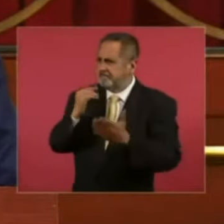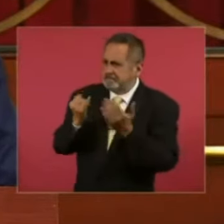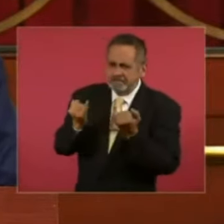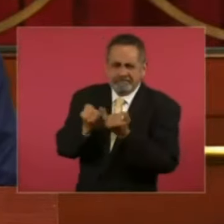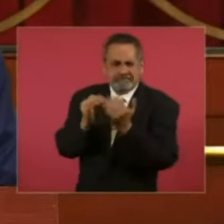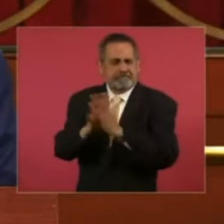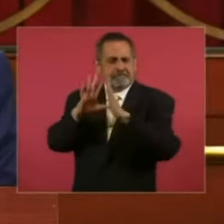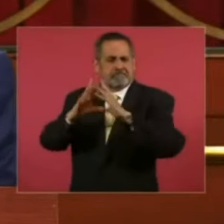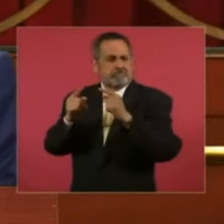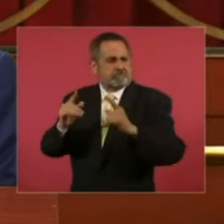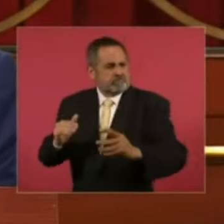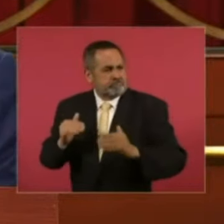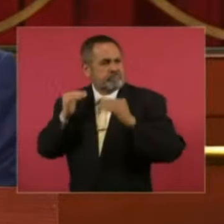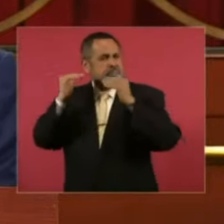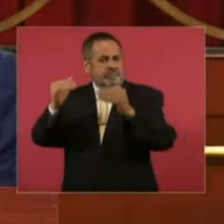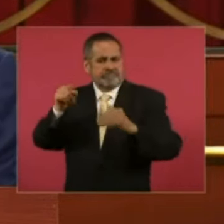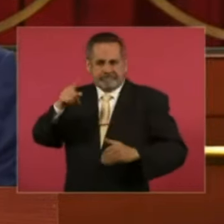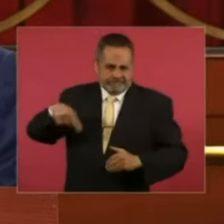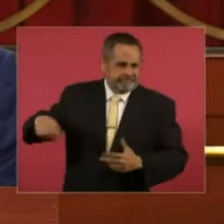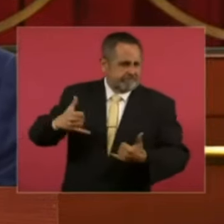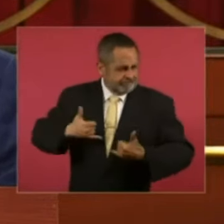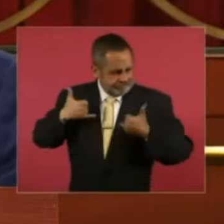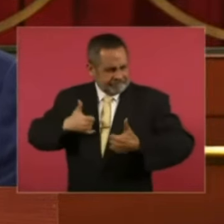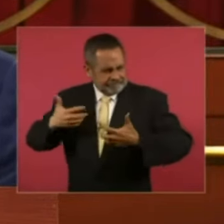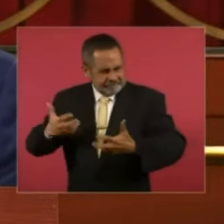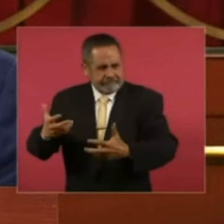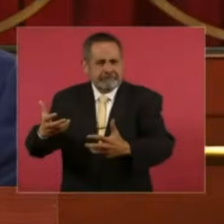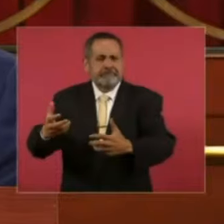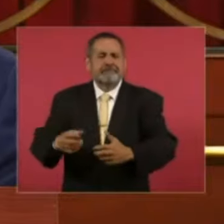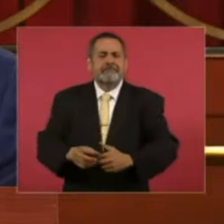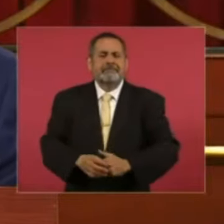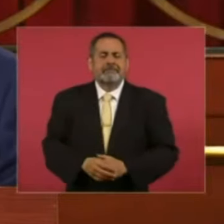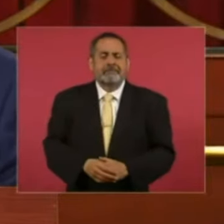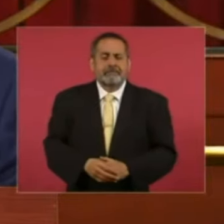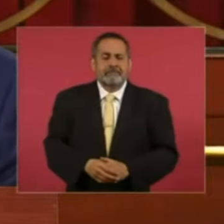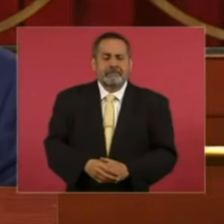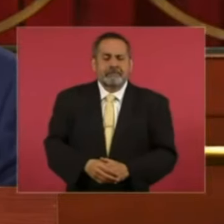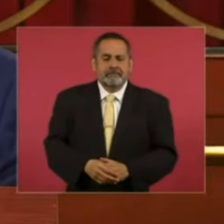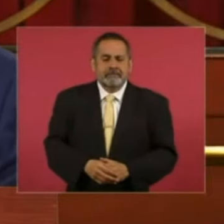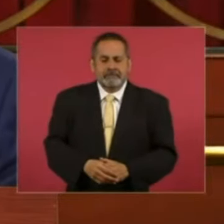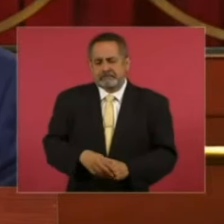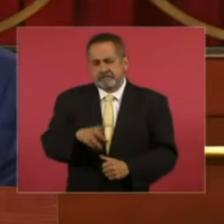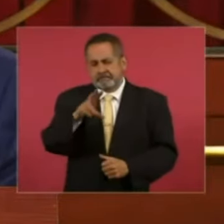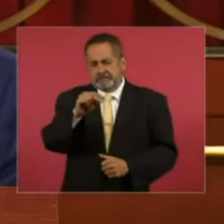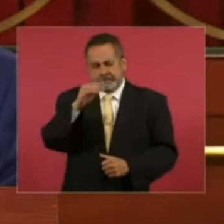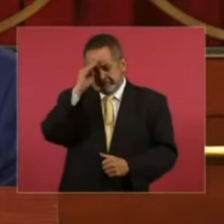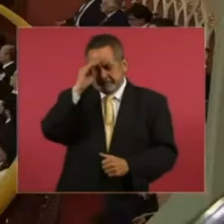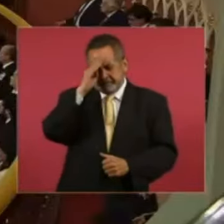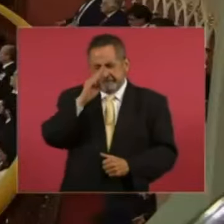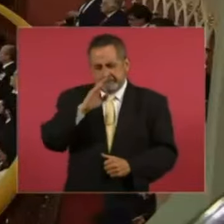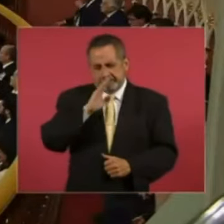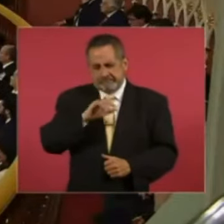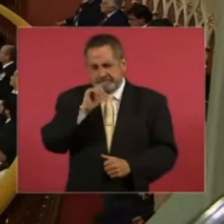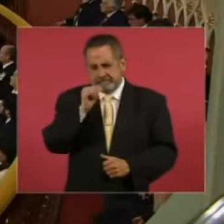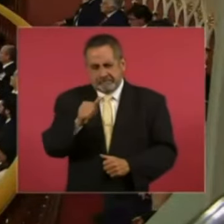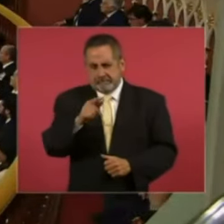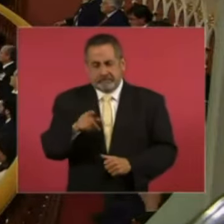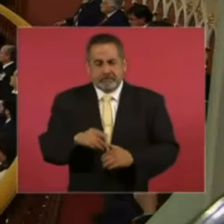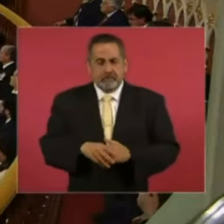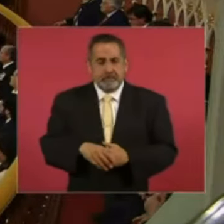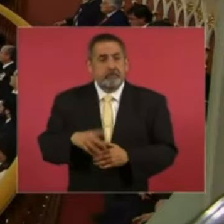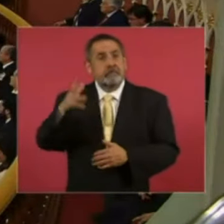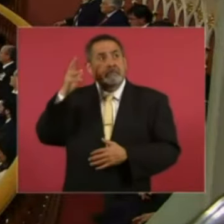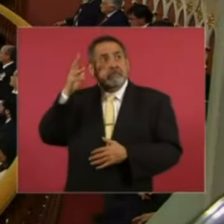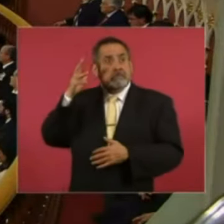gastos destinados a campañas y a partidos políticos, plantea la disminución de regidores en